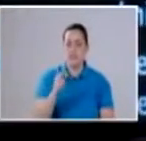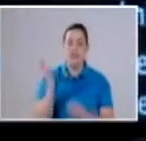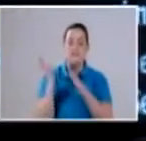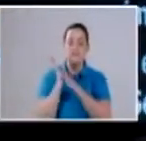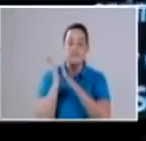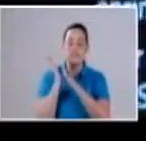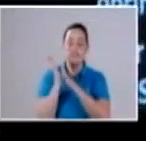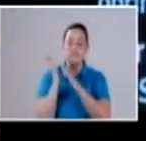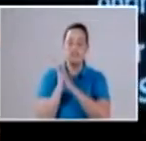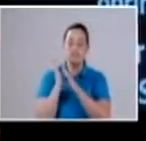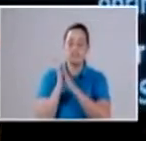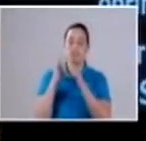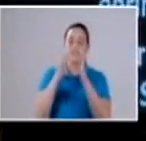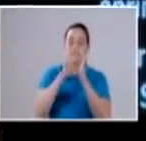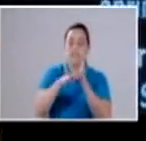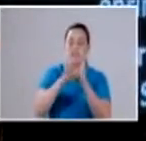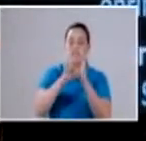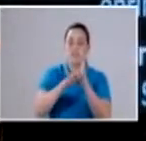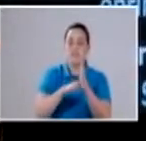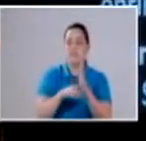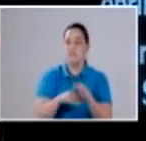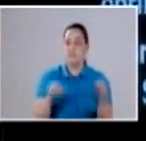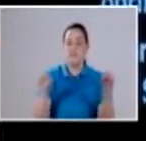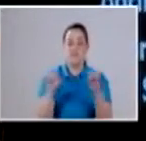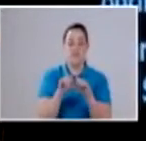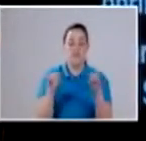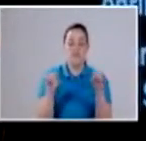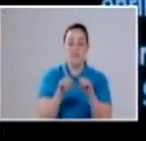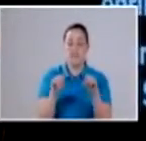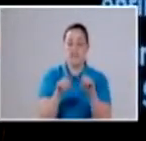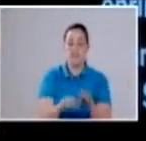Alabanza, alabanza, alabanza, alabanza, alabanza. Y nada, hermano.